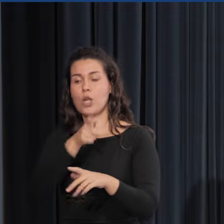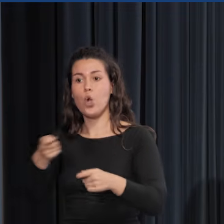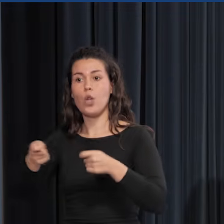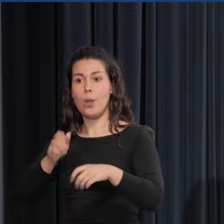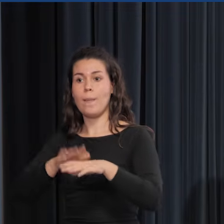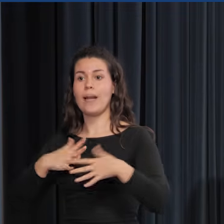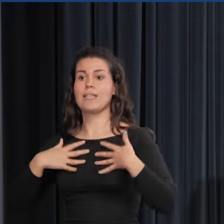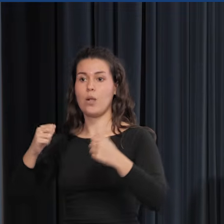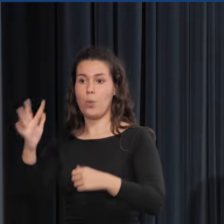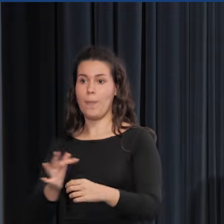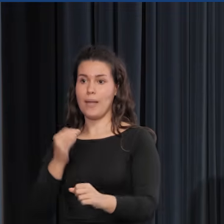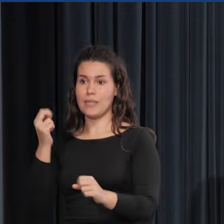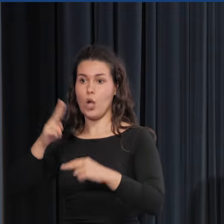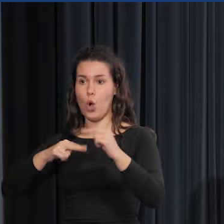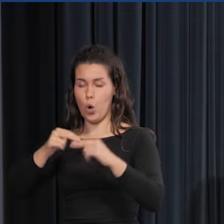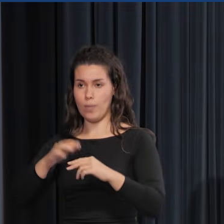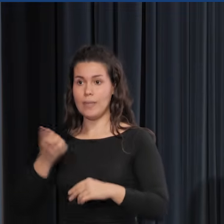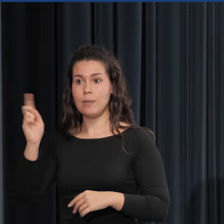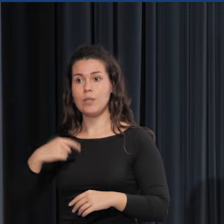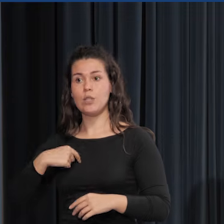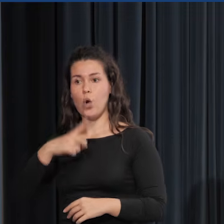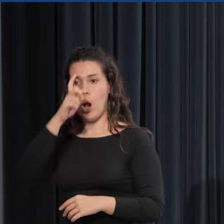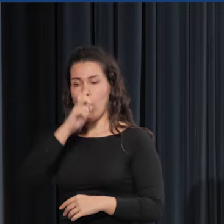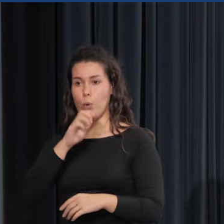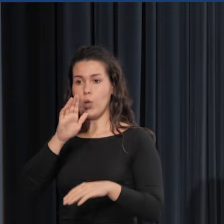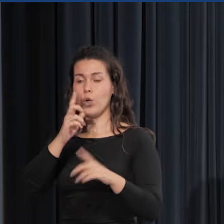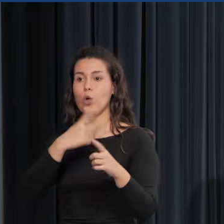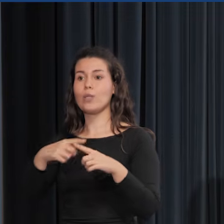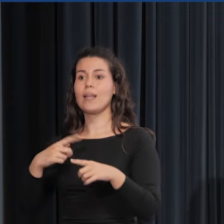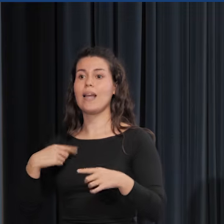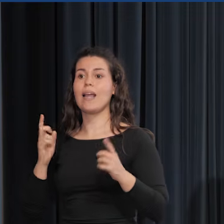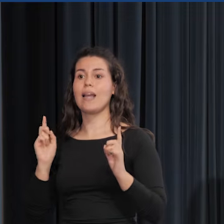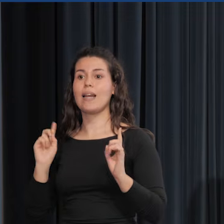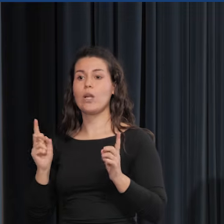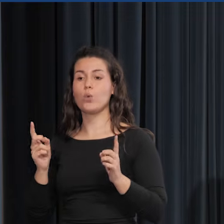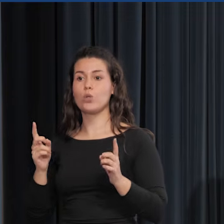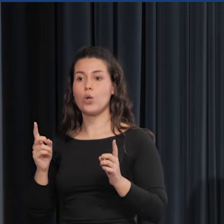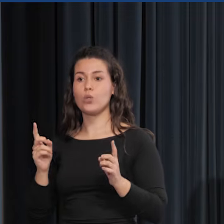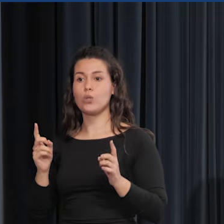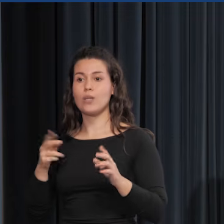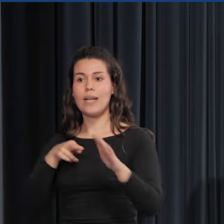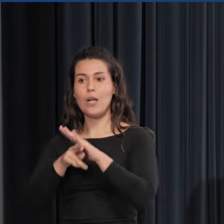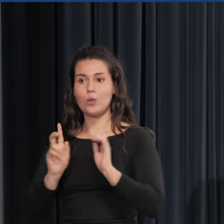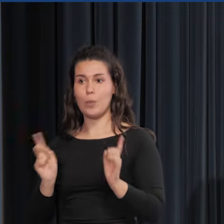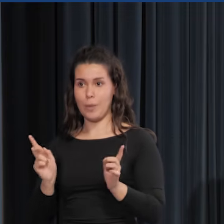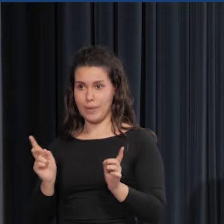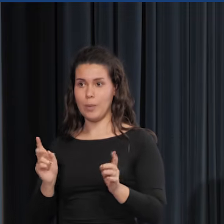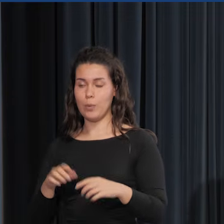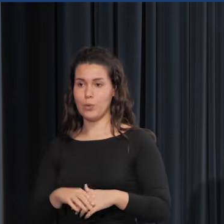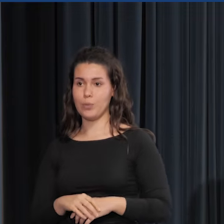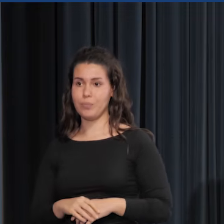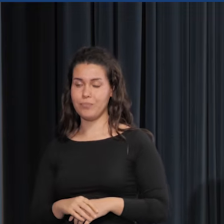yo quiero recordar también la importancia de los recursos preventivos y de los técnicos de prevención encargados de la prevención y la actividad